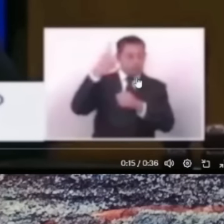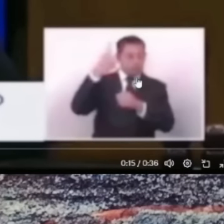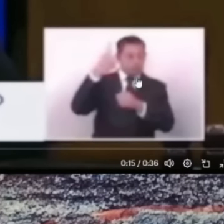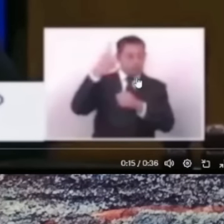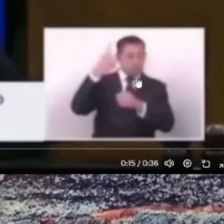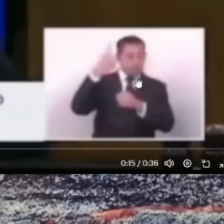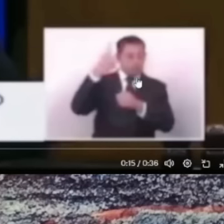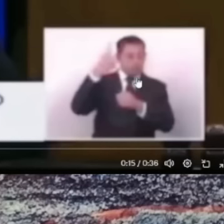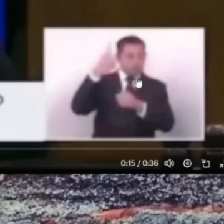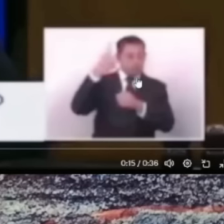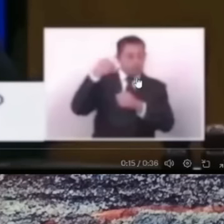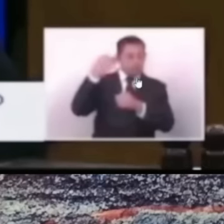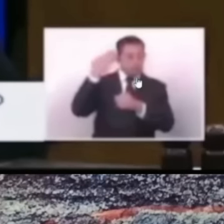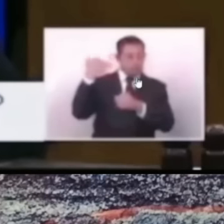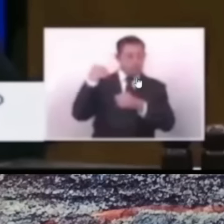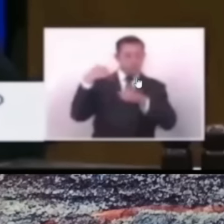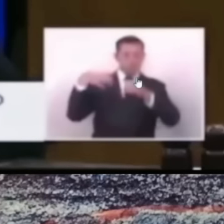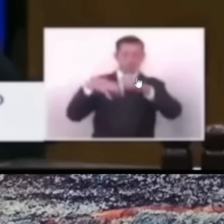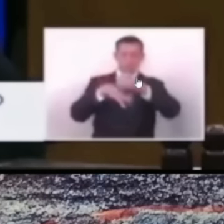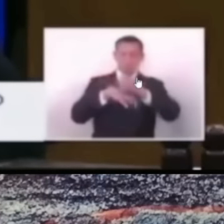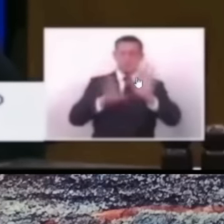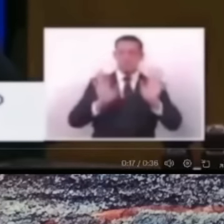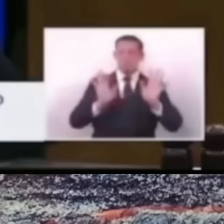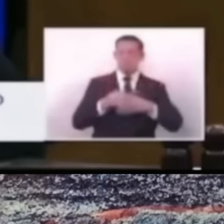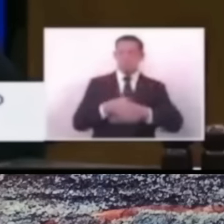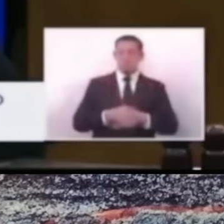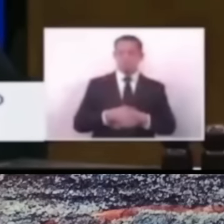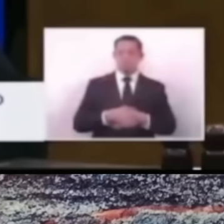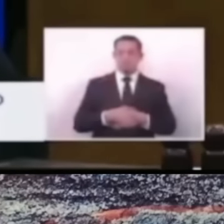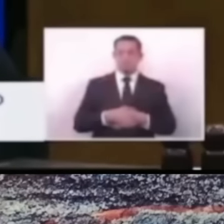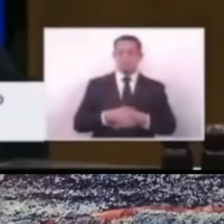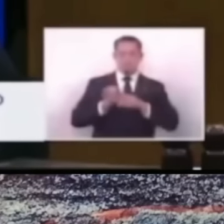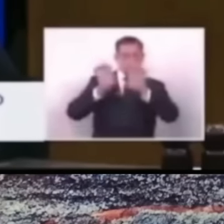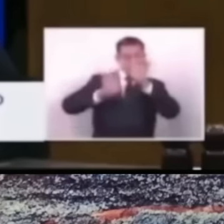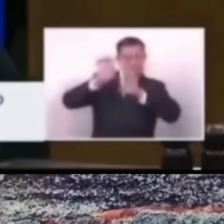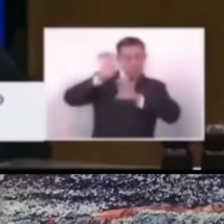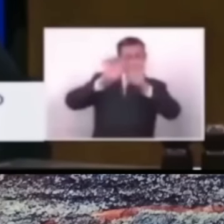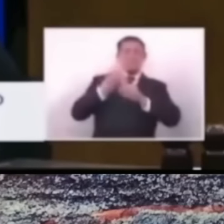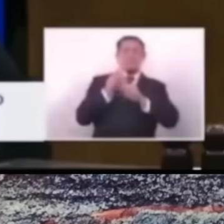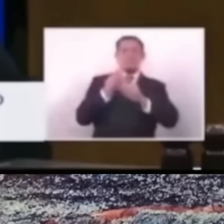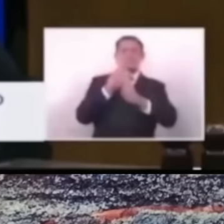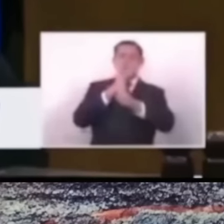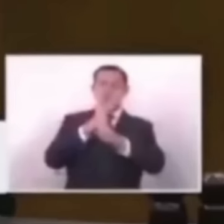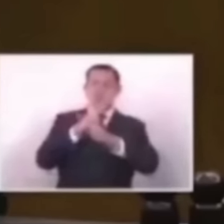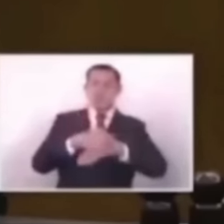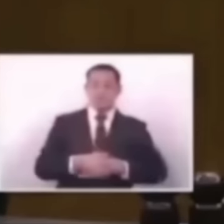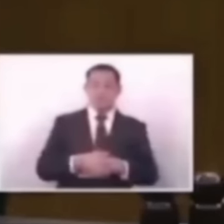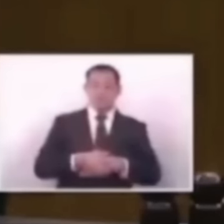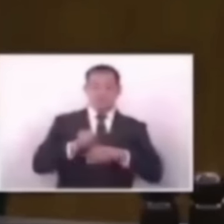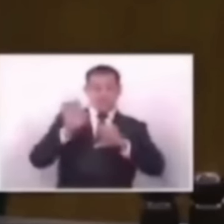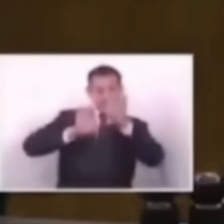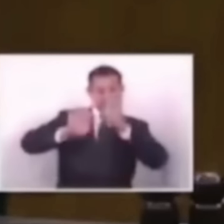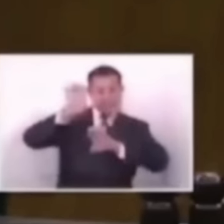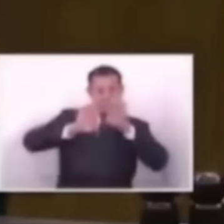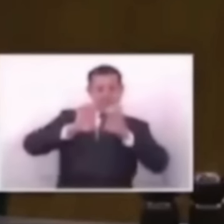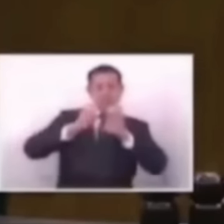aplausos por favor entonces evalúe bien a quién defiende evalúe